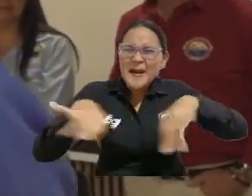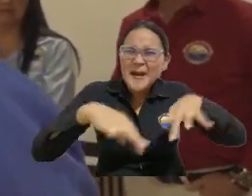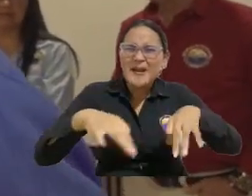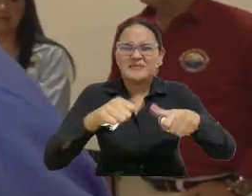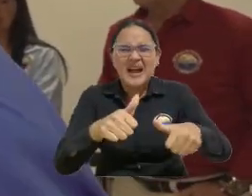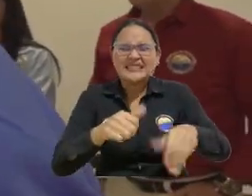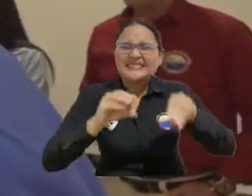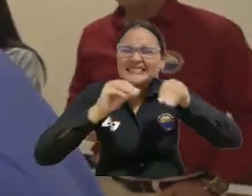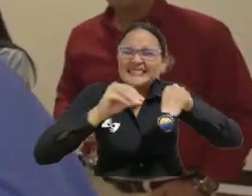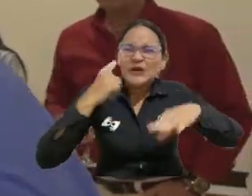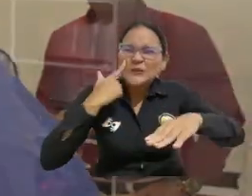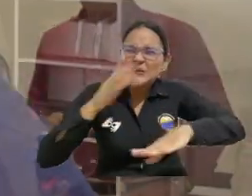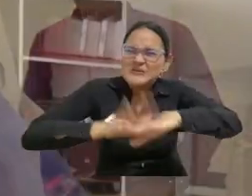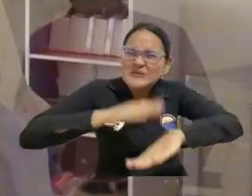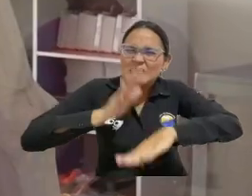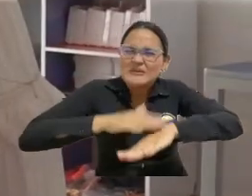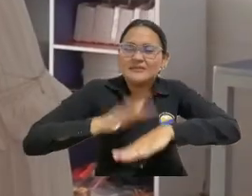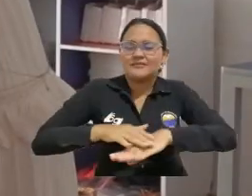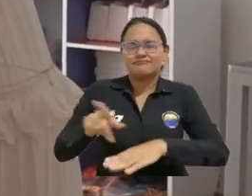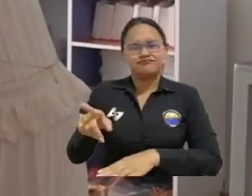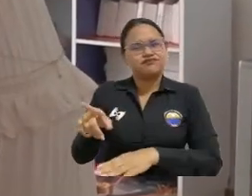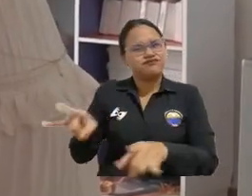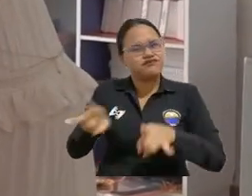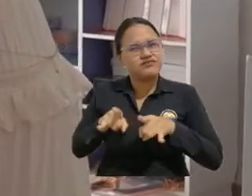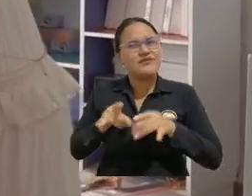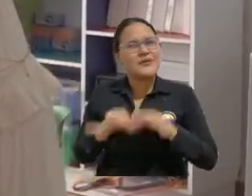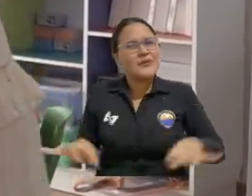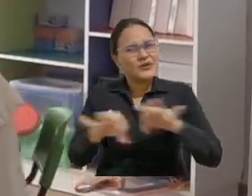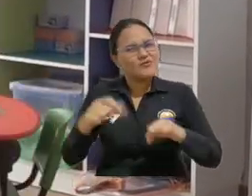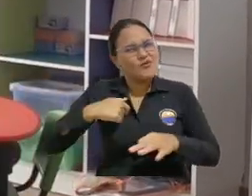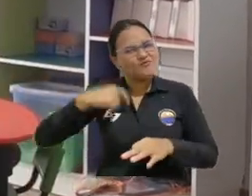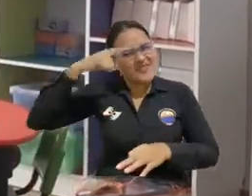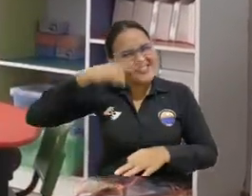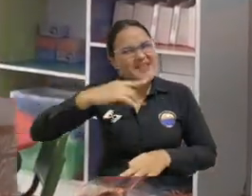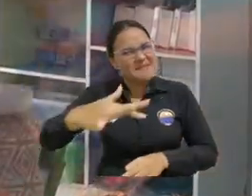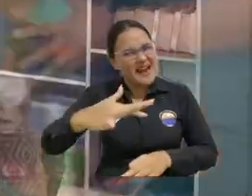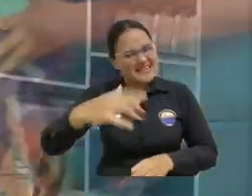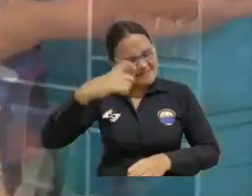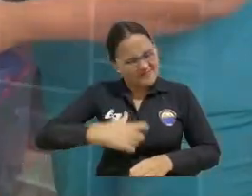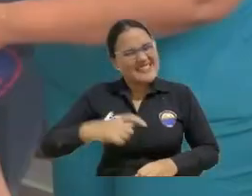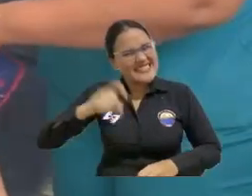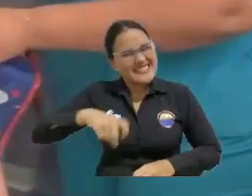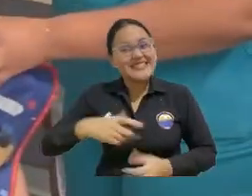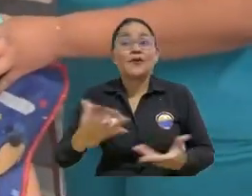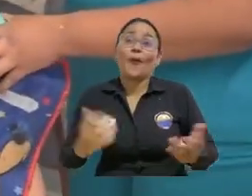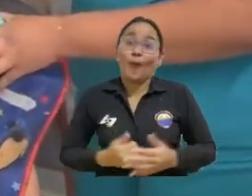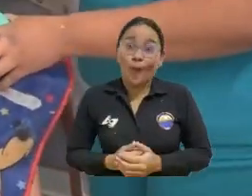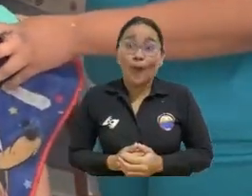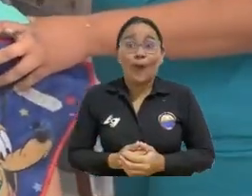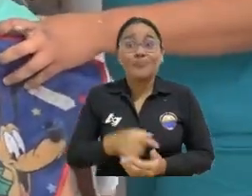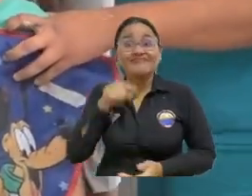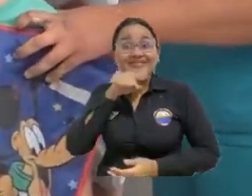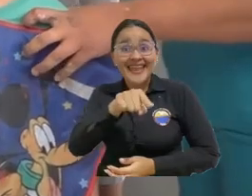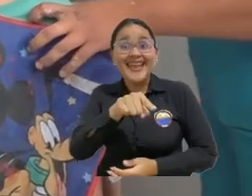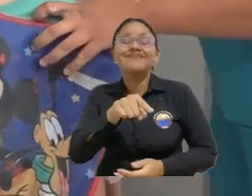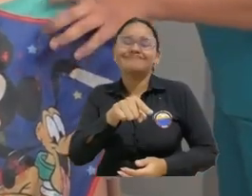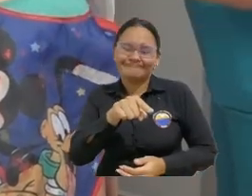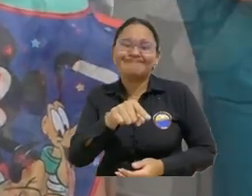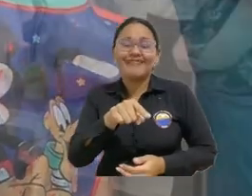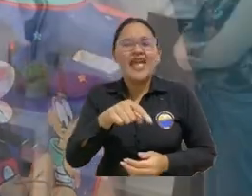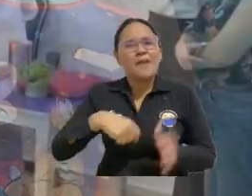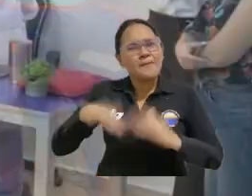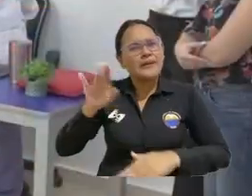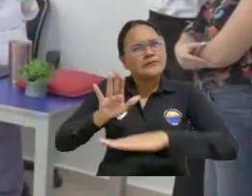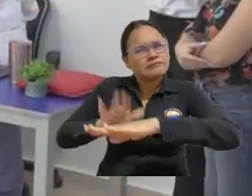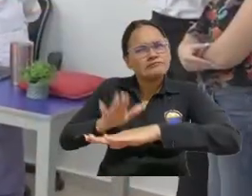nos conectan con lo que debemos ser como samarios. El artista samario resaltó la labor del máximo directivo